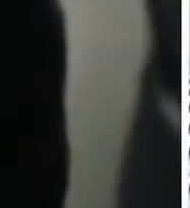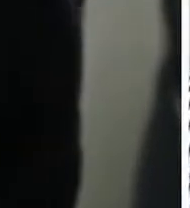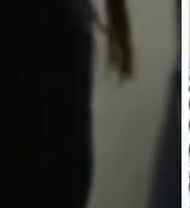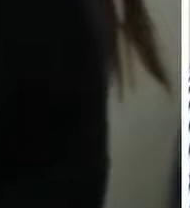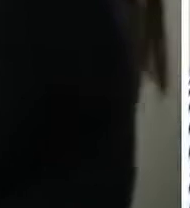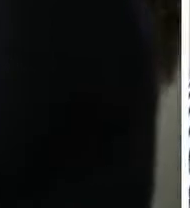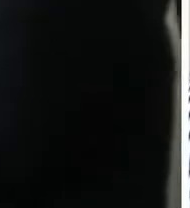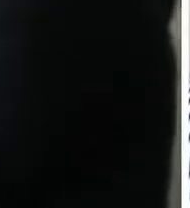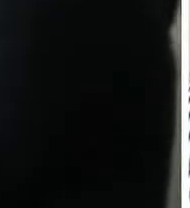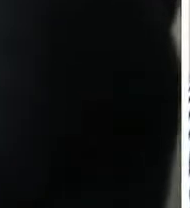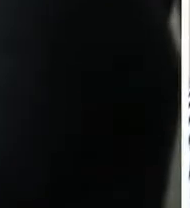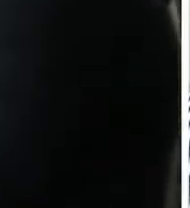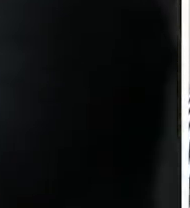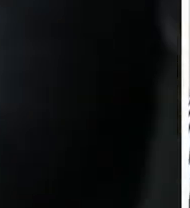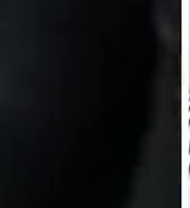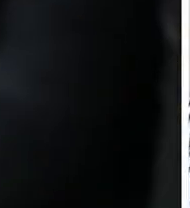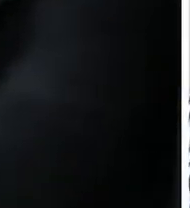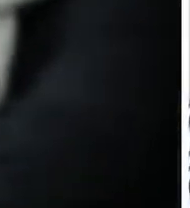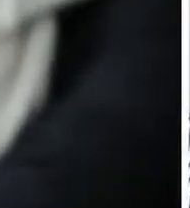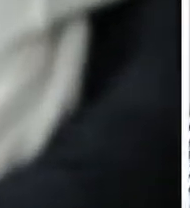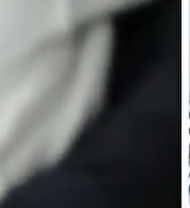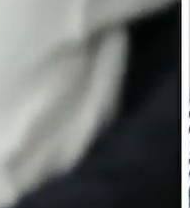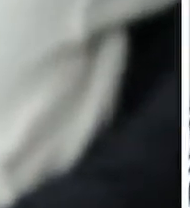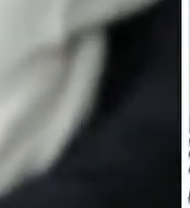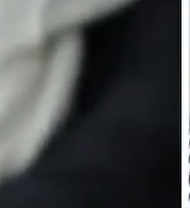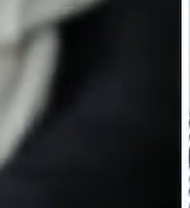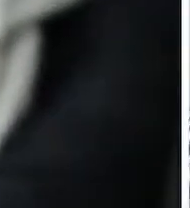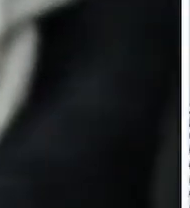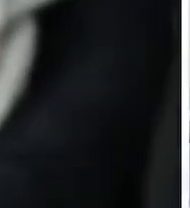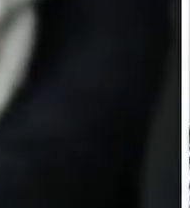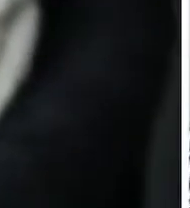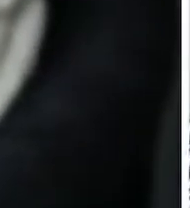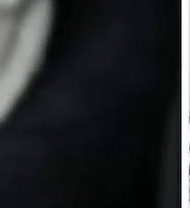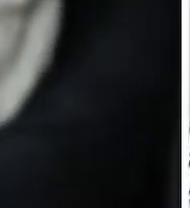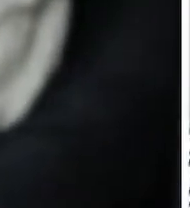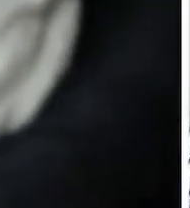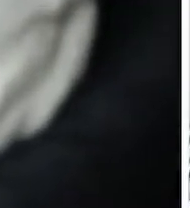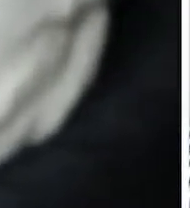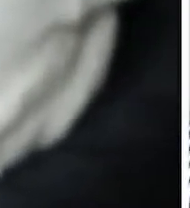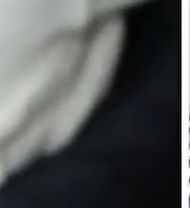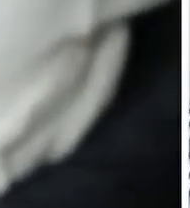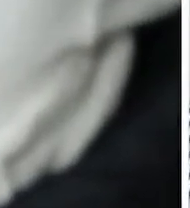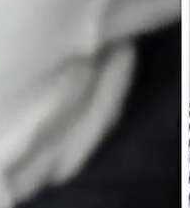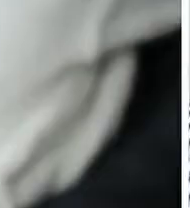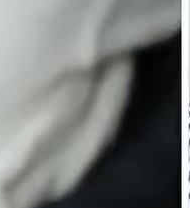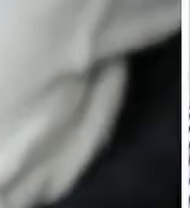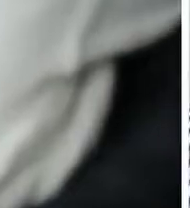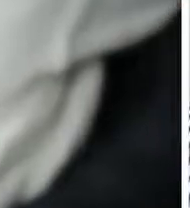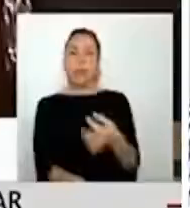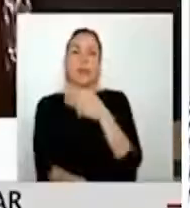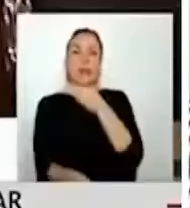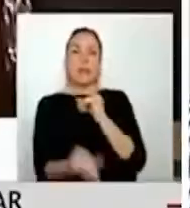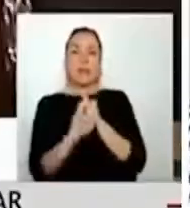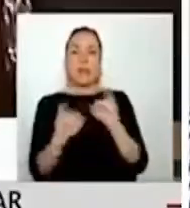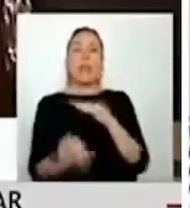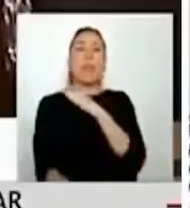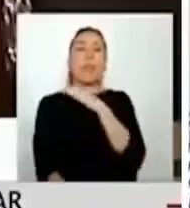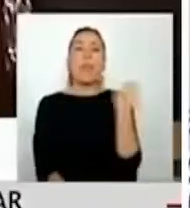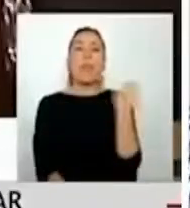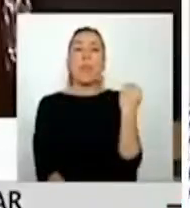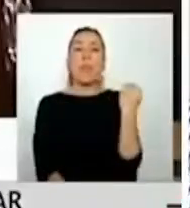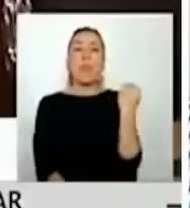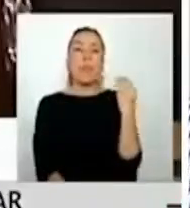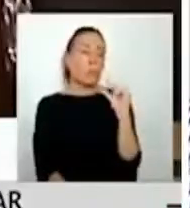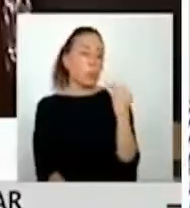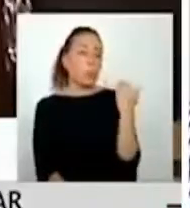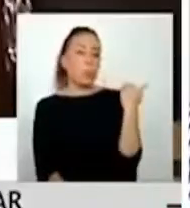ir para... aduana, la PDI, no hay cero ejecución presupuestaria. Y también te digo, el año pasado,